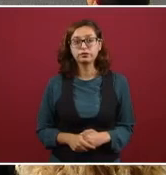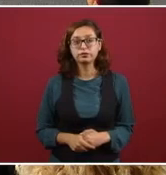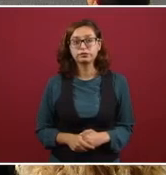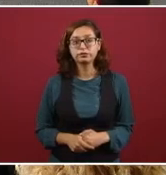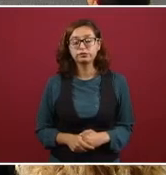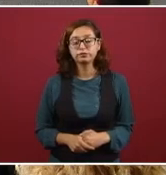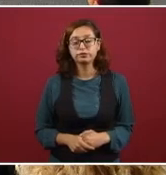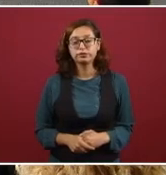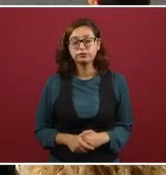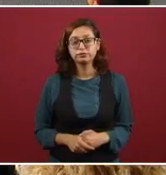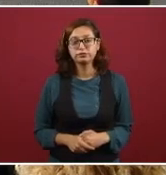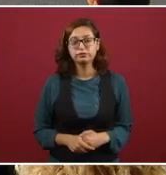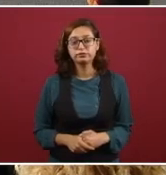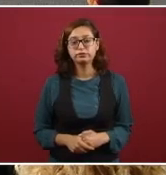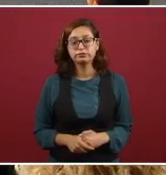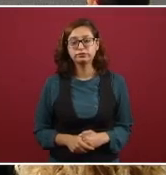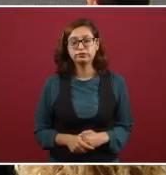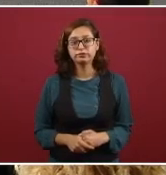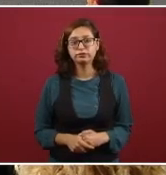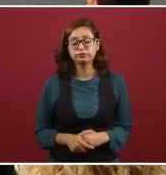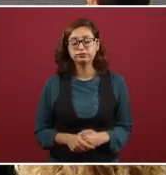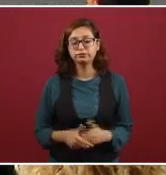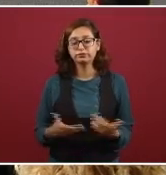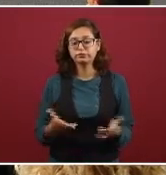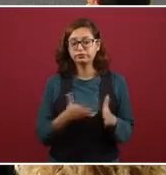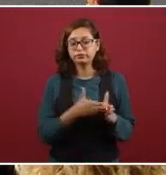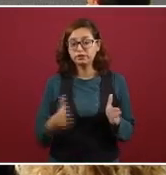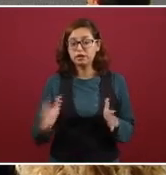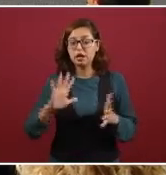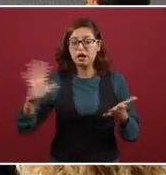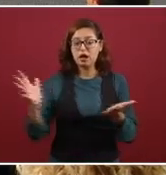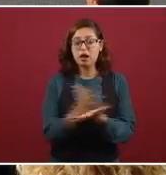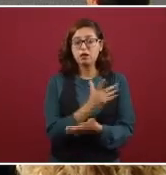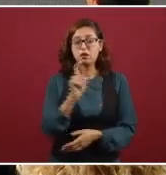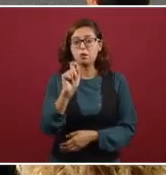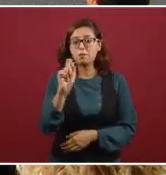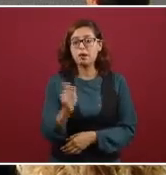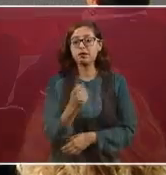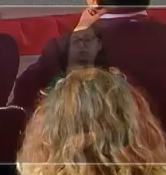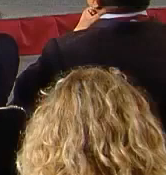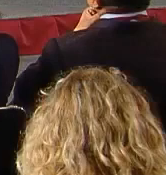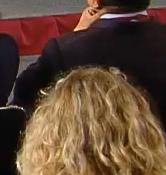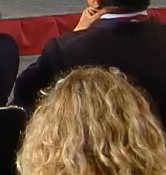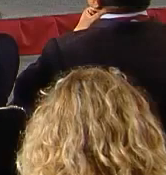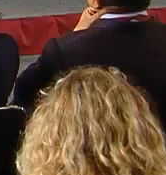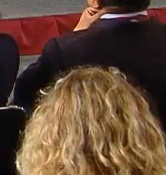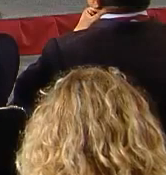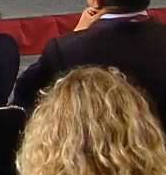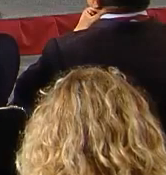Se llevan ya 21 medallas de oro